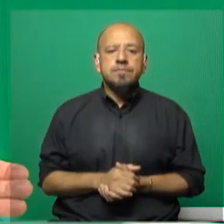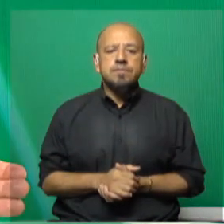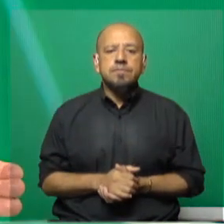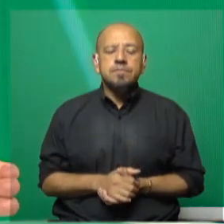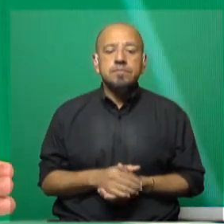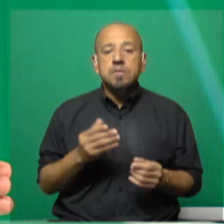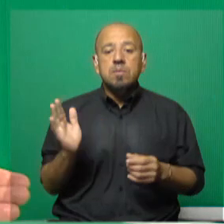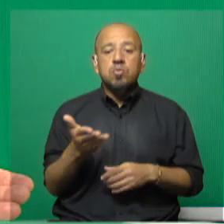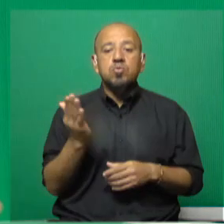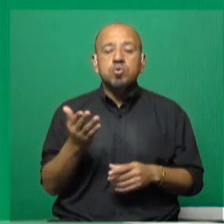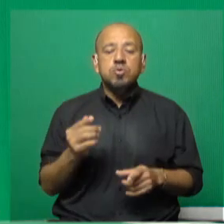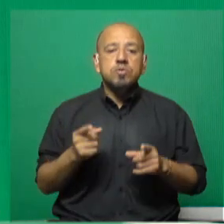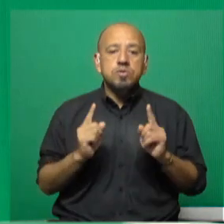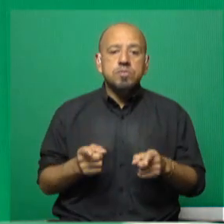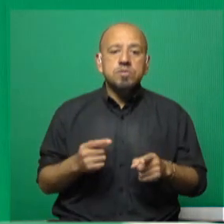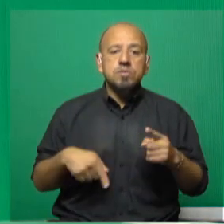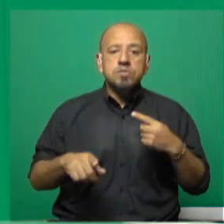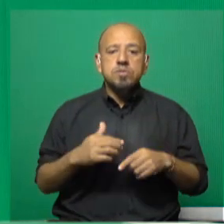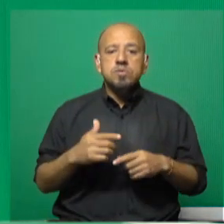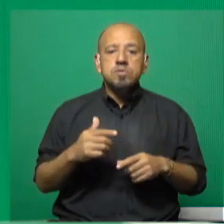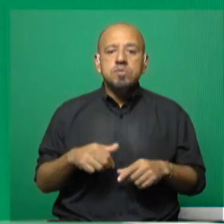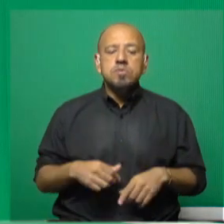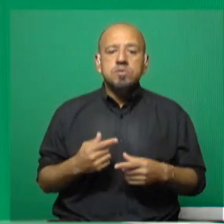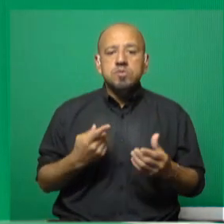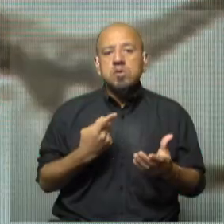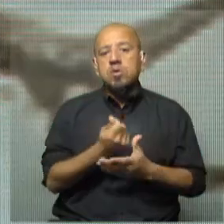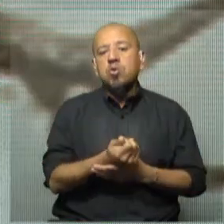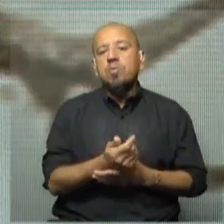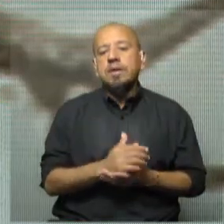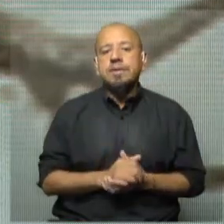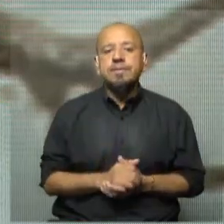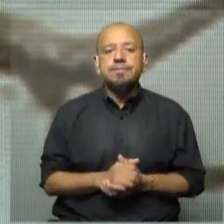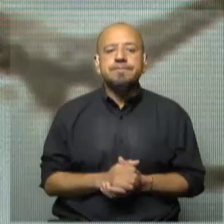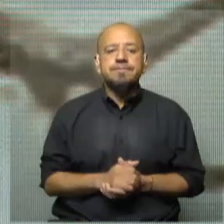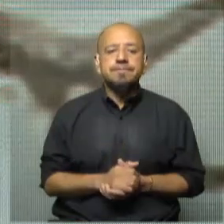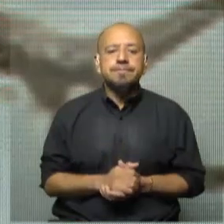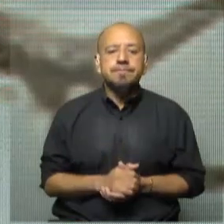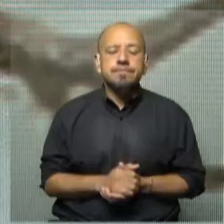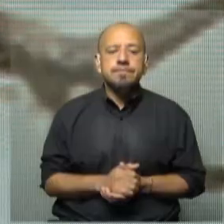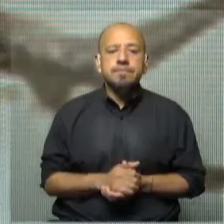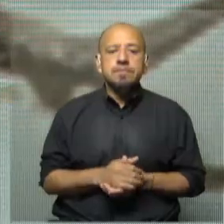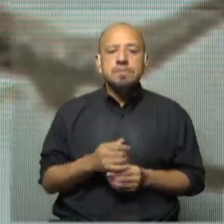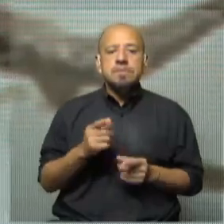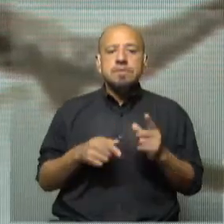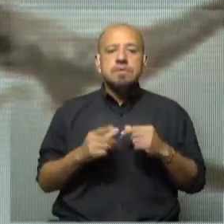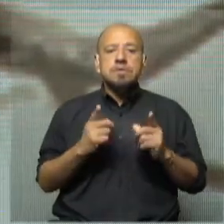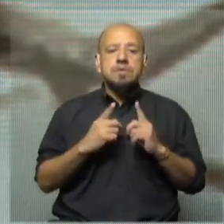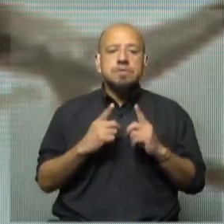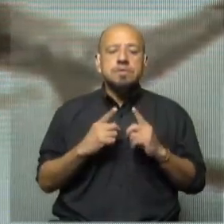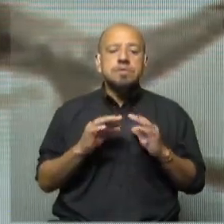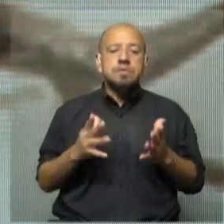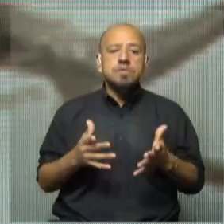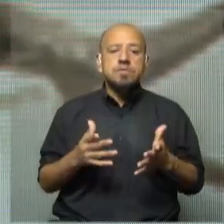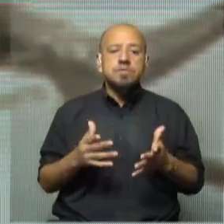sector productivo y también sobre las y los consumidores. ¿Qué nos podés contar al respecto? Bueno, quizás es lo que están las personas en su casa esperando escuchar. ¿Qué va a